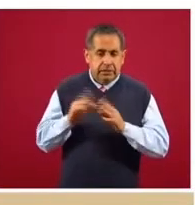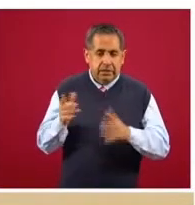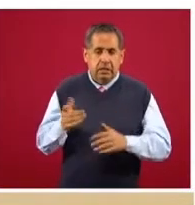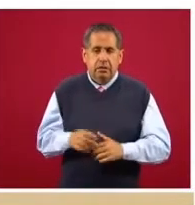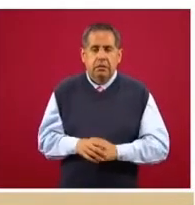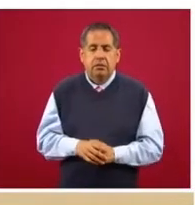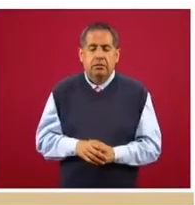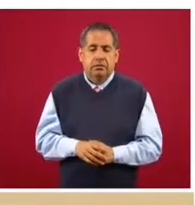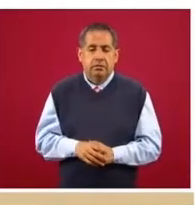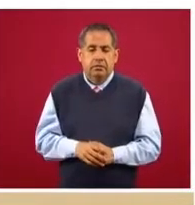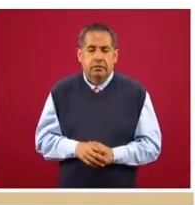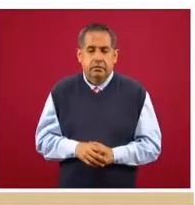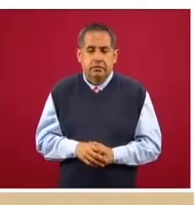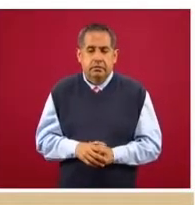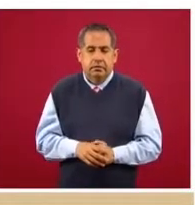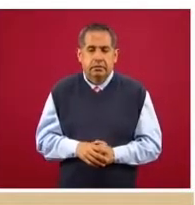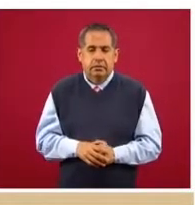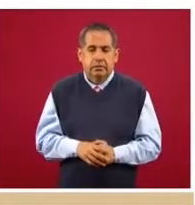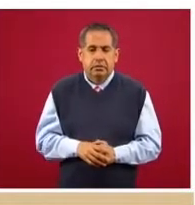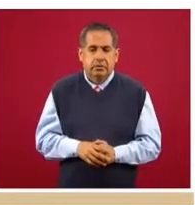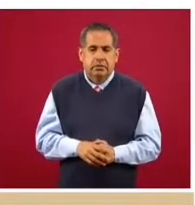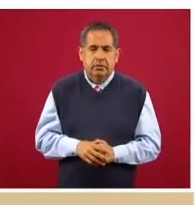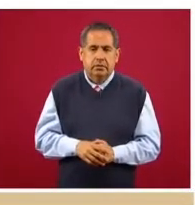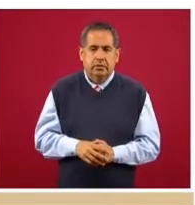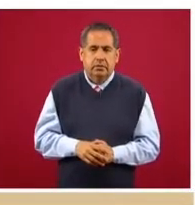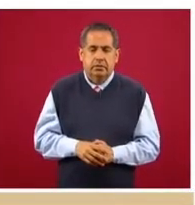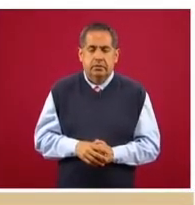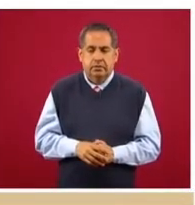claramente, que es la curva de casos